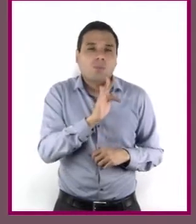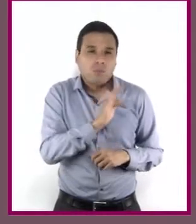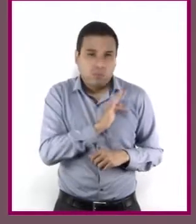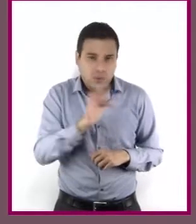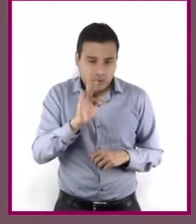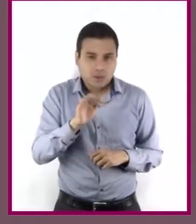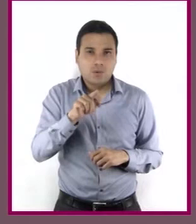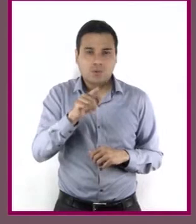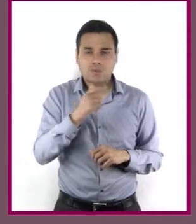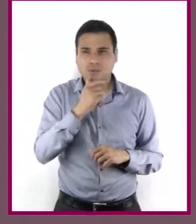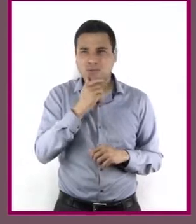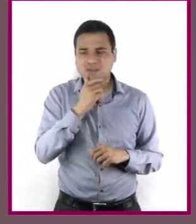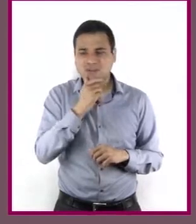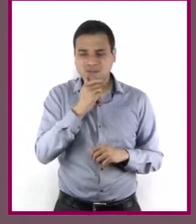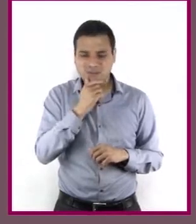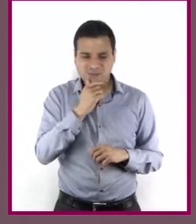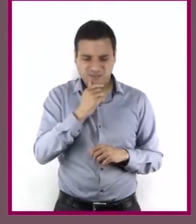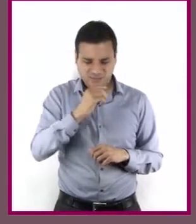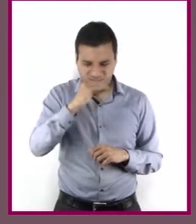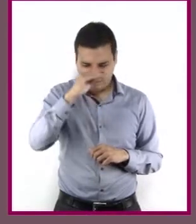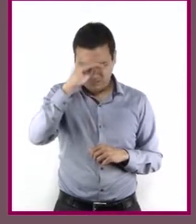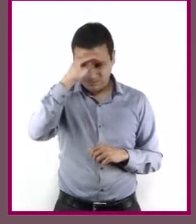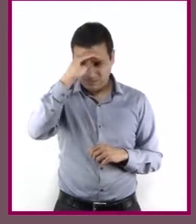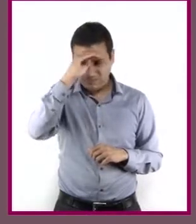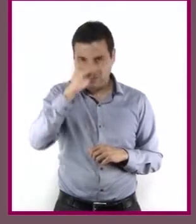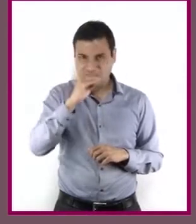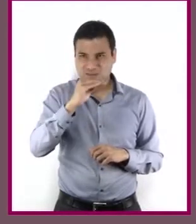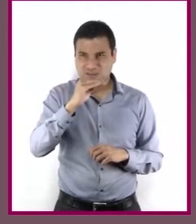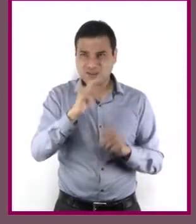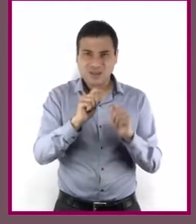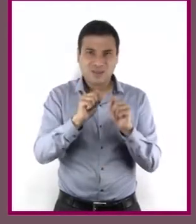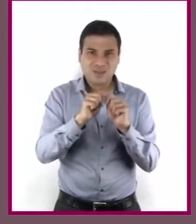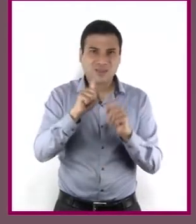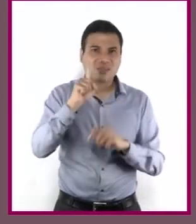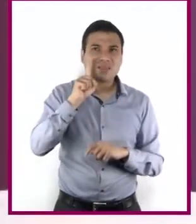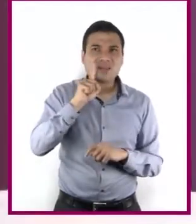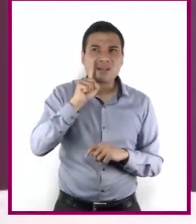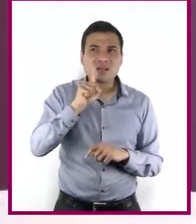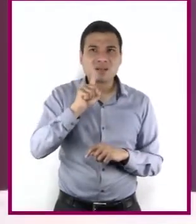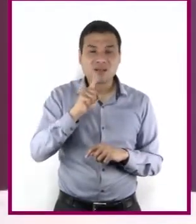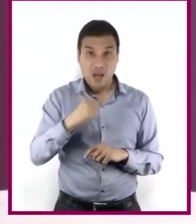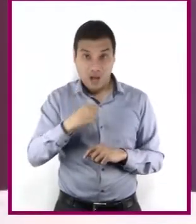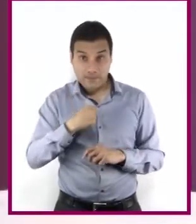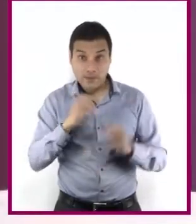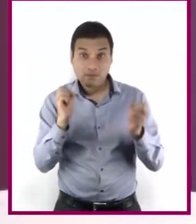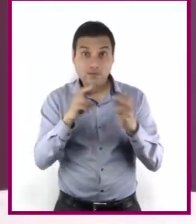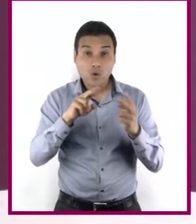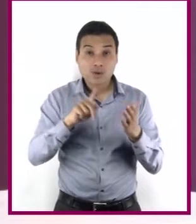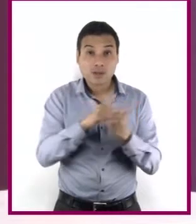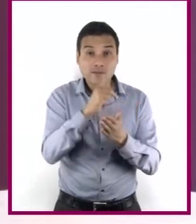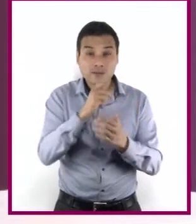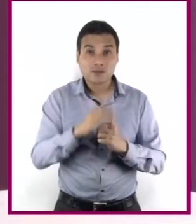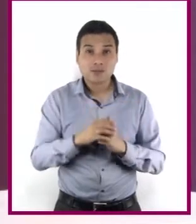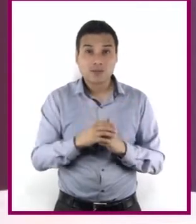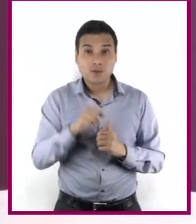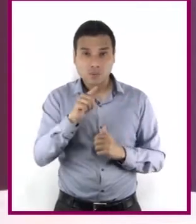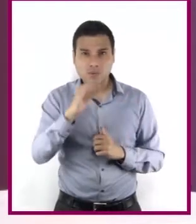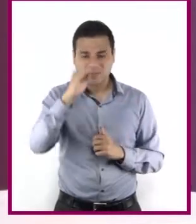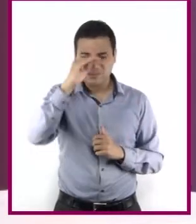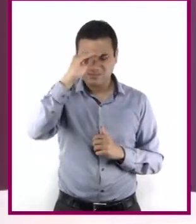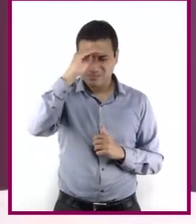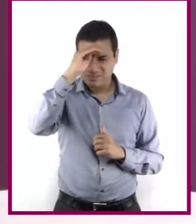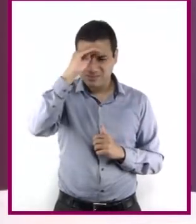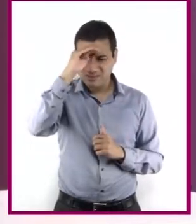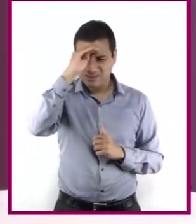dudes de si alguna vez nos volverás a ver a tu tita y a mí. y te debe resultar difícil